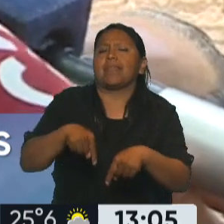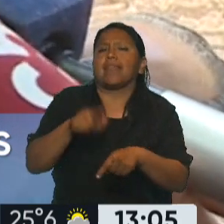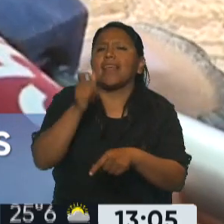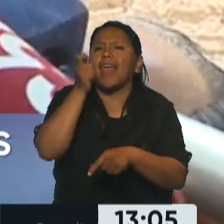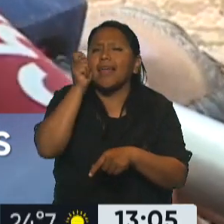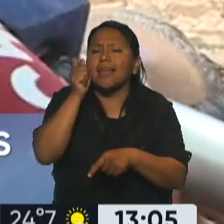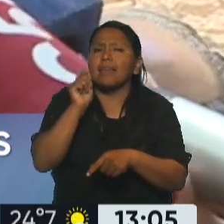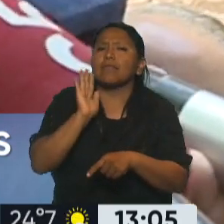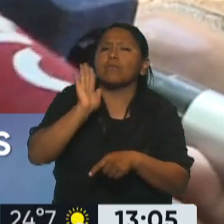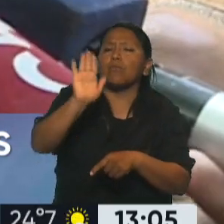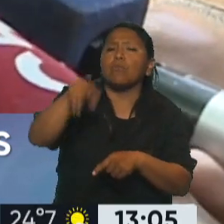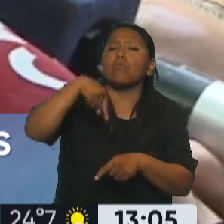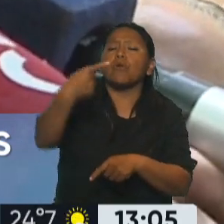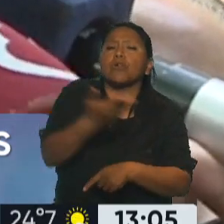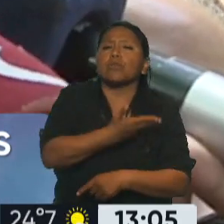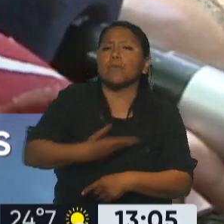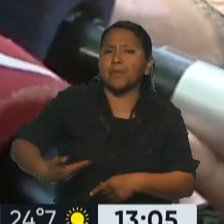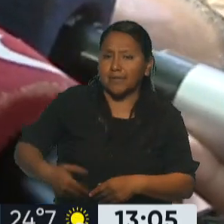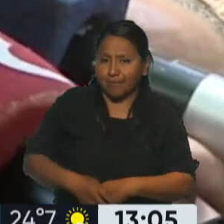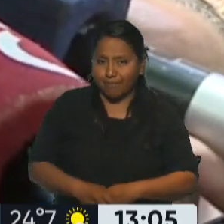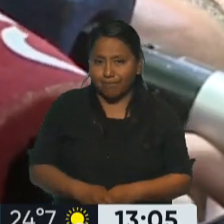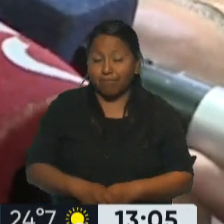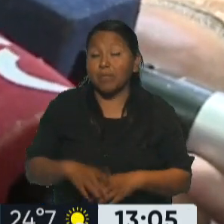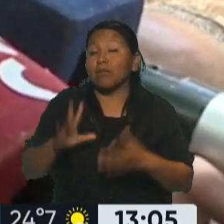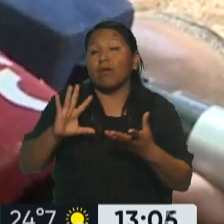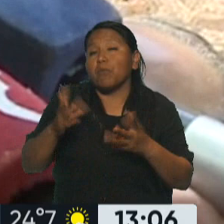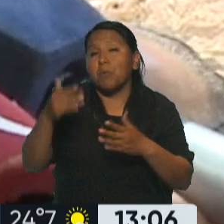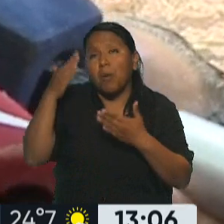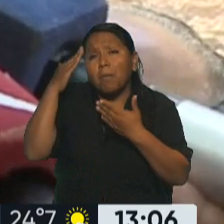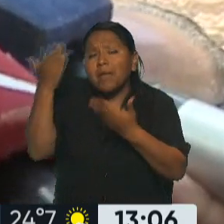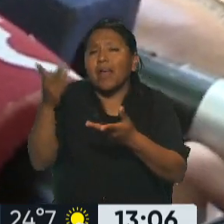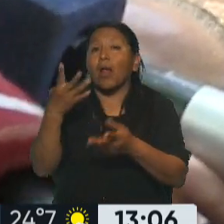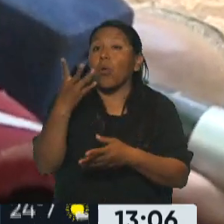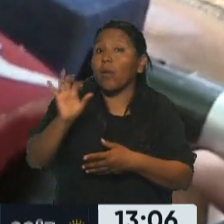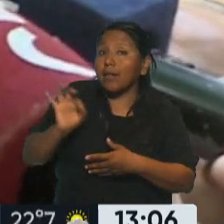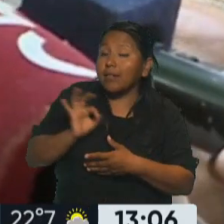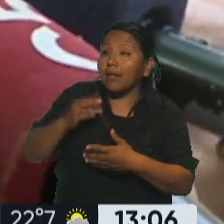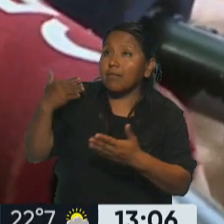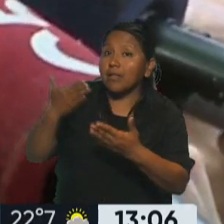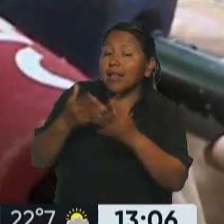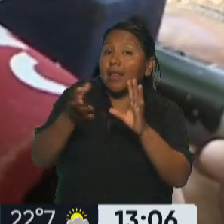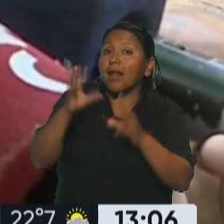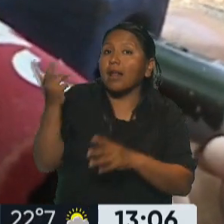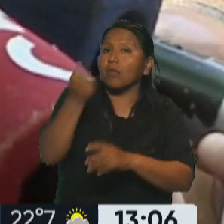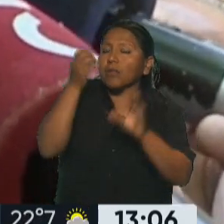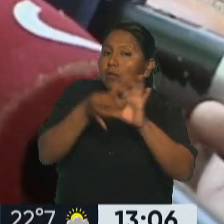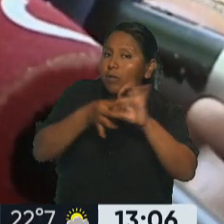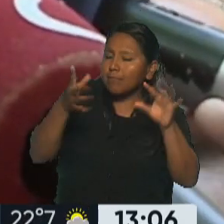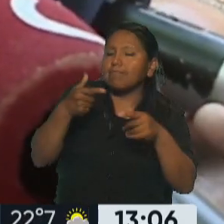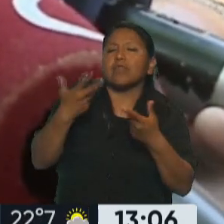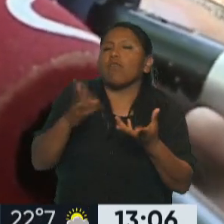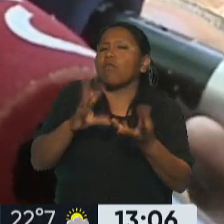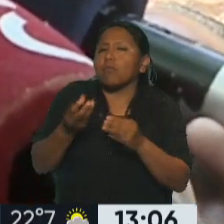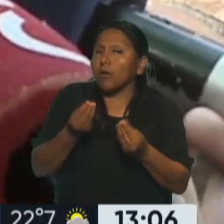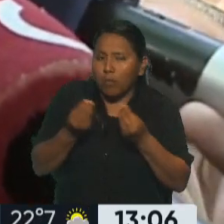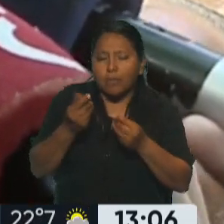el próximo presidente. Me parece que el mejor homenaje que le podemos rendir a los 40 años de recuperación de la democracia